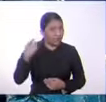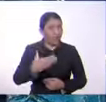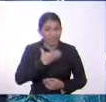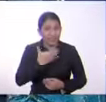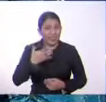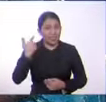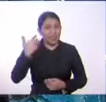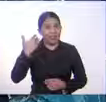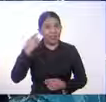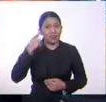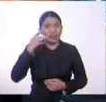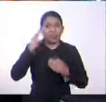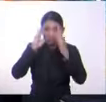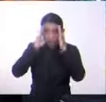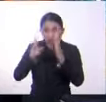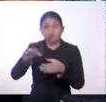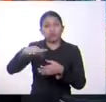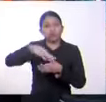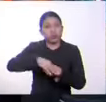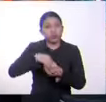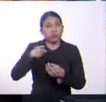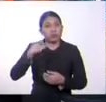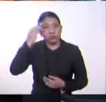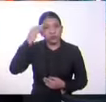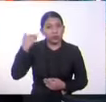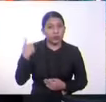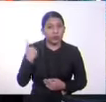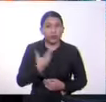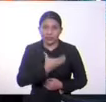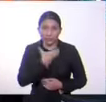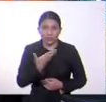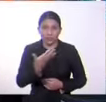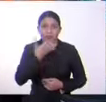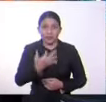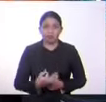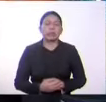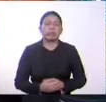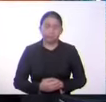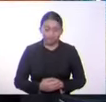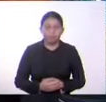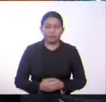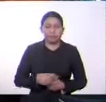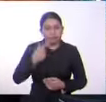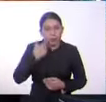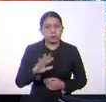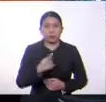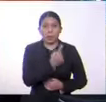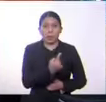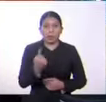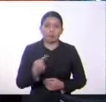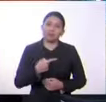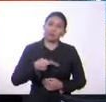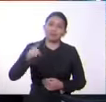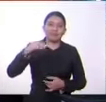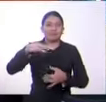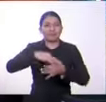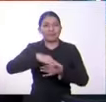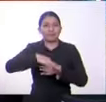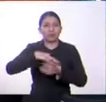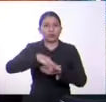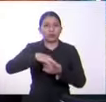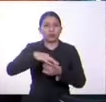de tomarle la palabra, el voto y darle su lugar a la mujer. Fue difícil en todos los sentidos. Imagínate que las personas que iban a votar, por ejemplo,